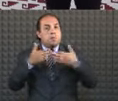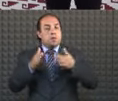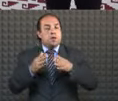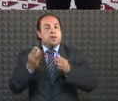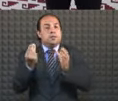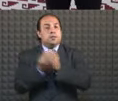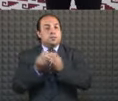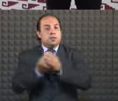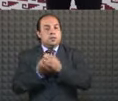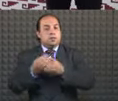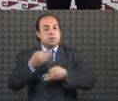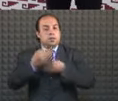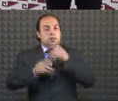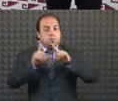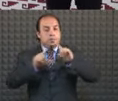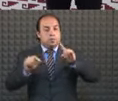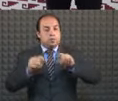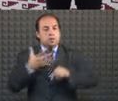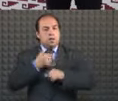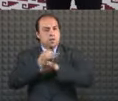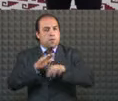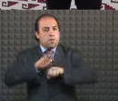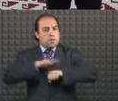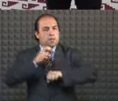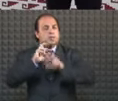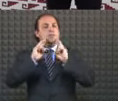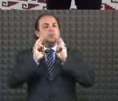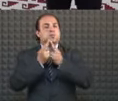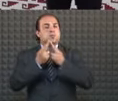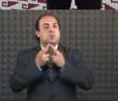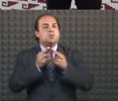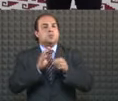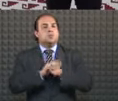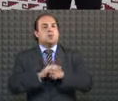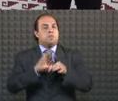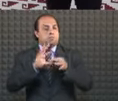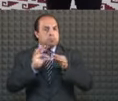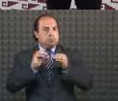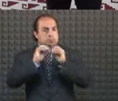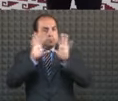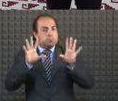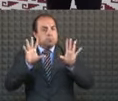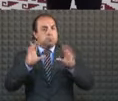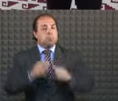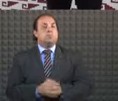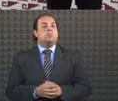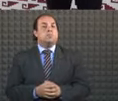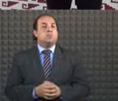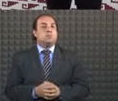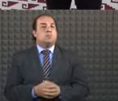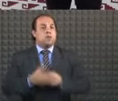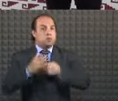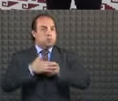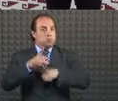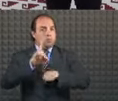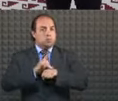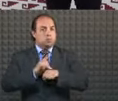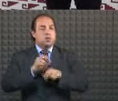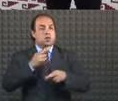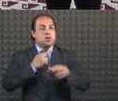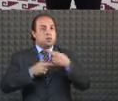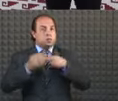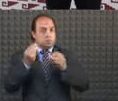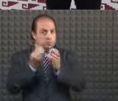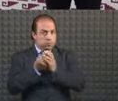No sé si tenga algunos datos más sobre esta reunión y detalles que se pudieran dar en estos próximos días sobre el regreso